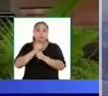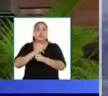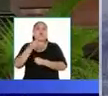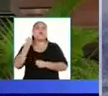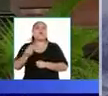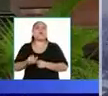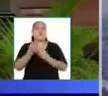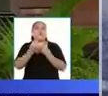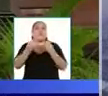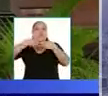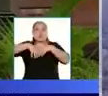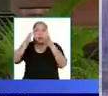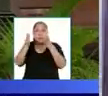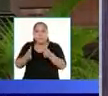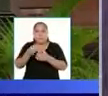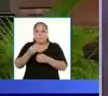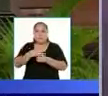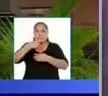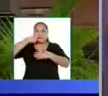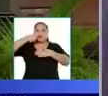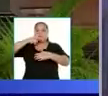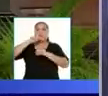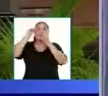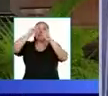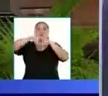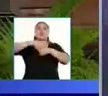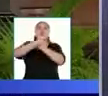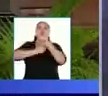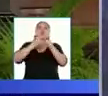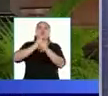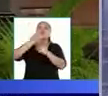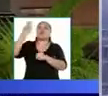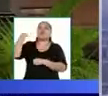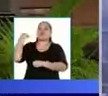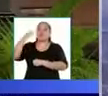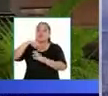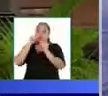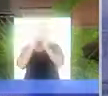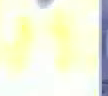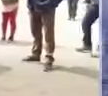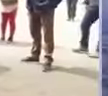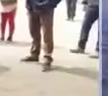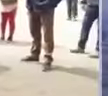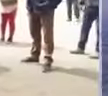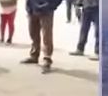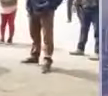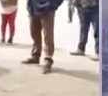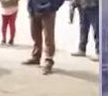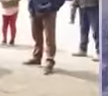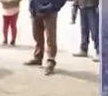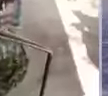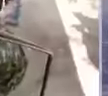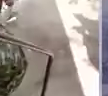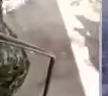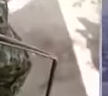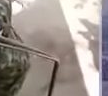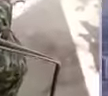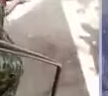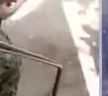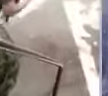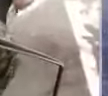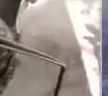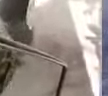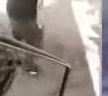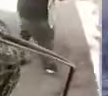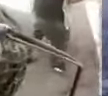no es un insumo cualquiera, está certificado y catalogado por el Ministerio de Salud como medicina. Entonces, de aquí